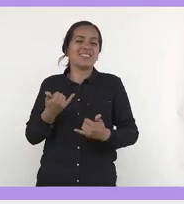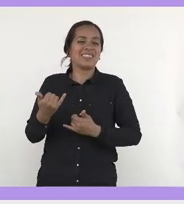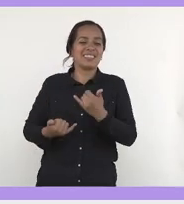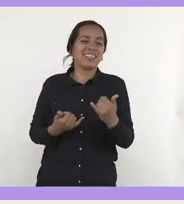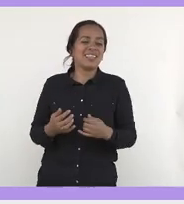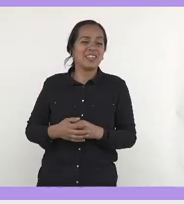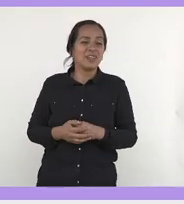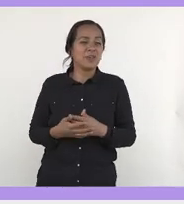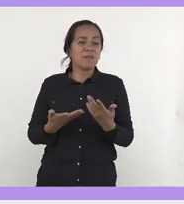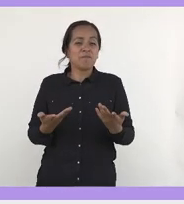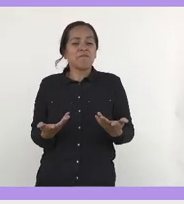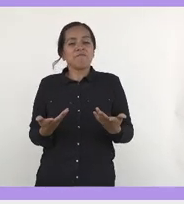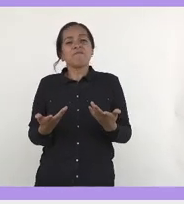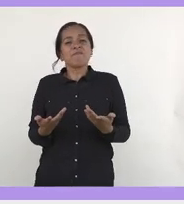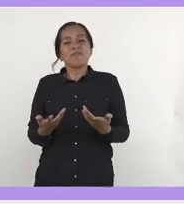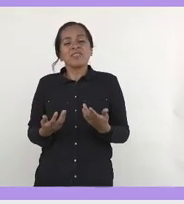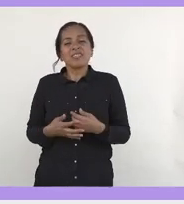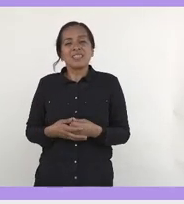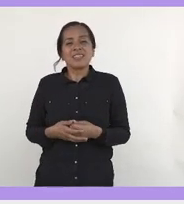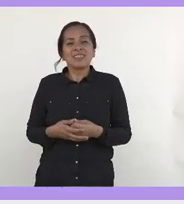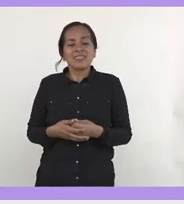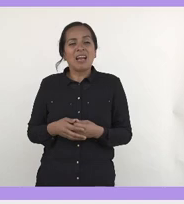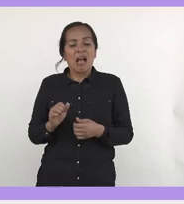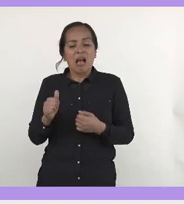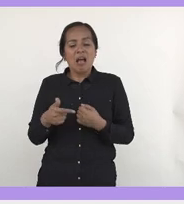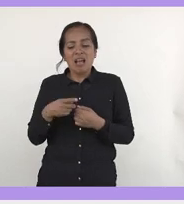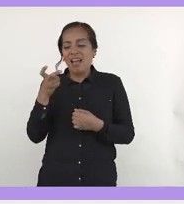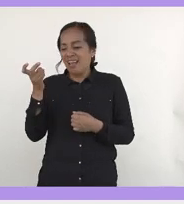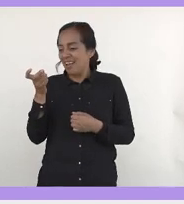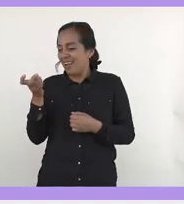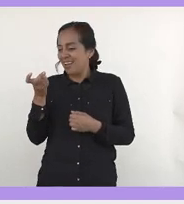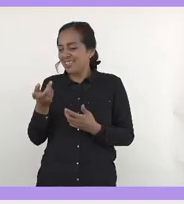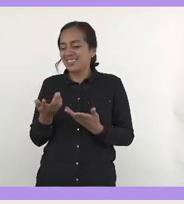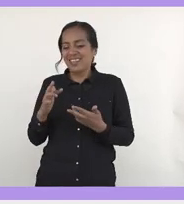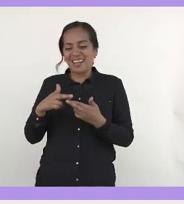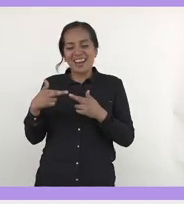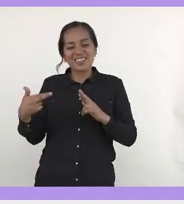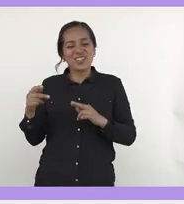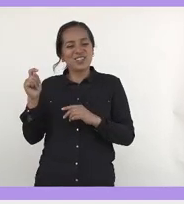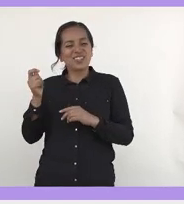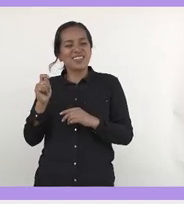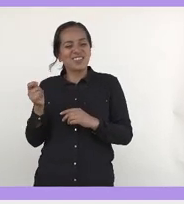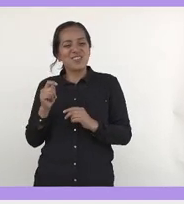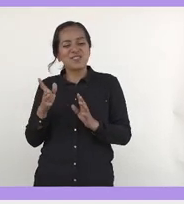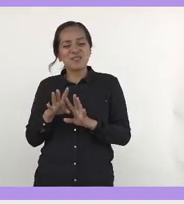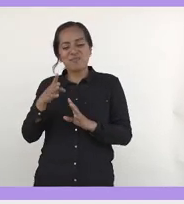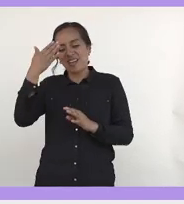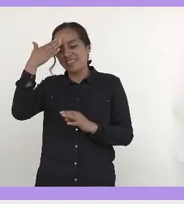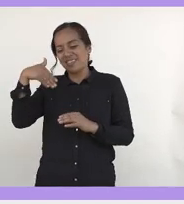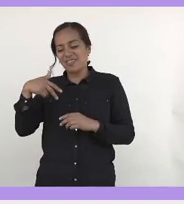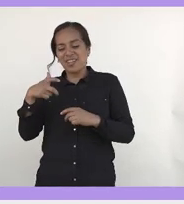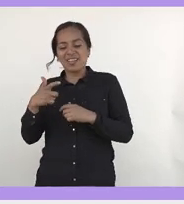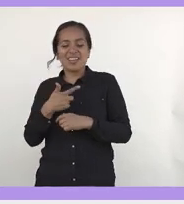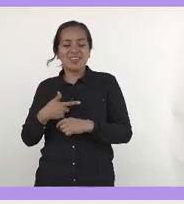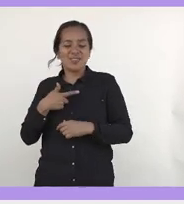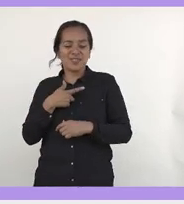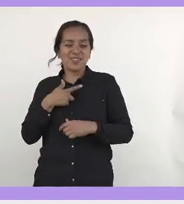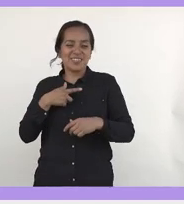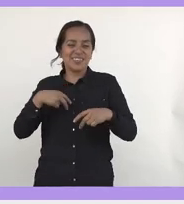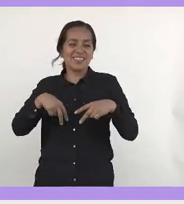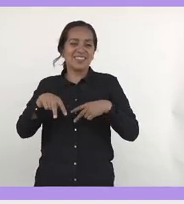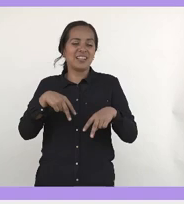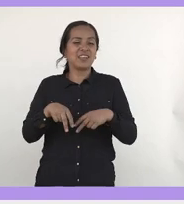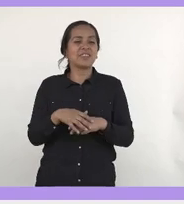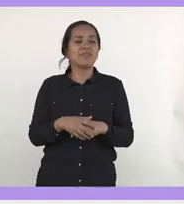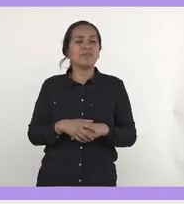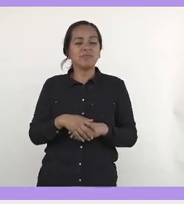y decir Oye pues mira me dejó algo esa relación Gracias canciones de desamor y Pasión